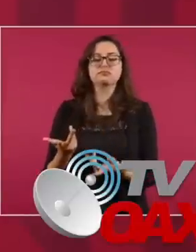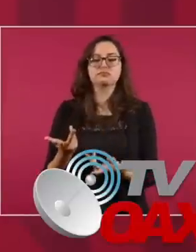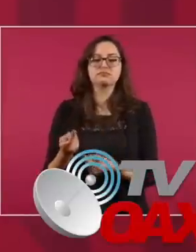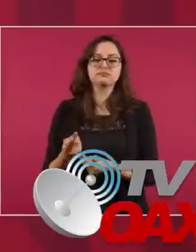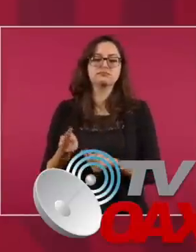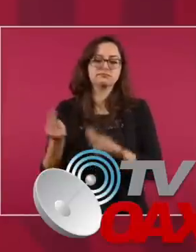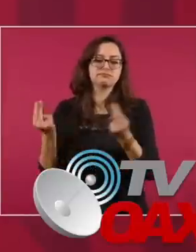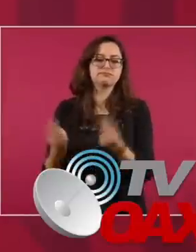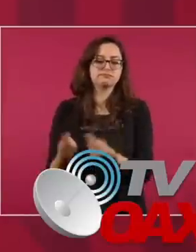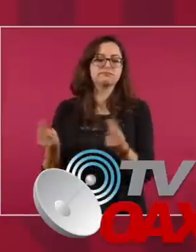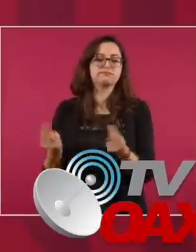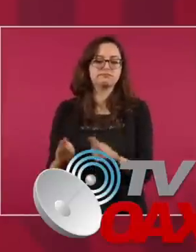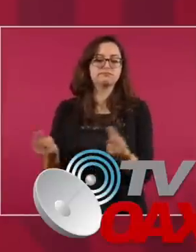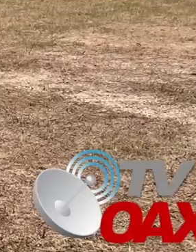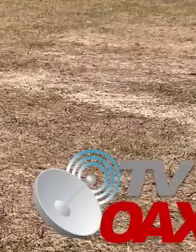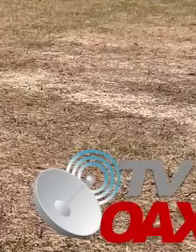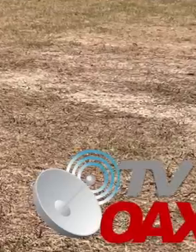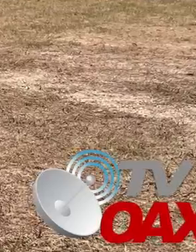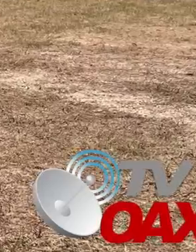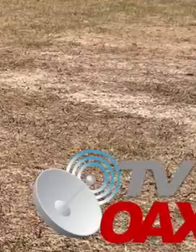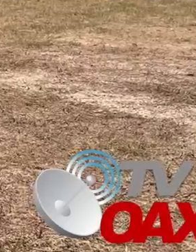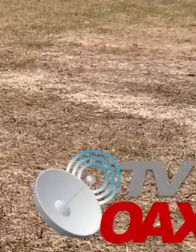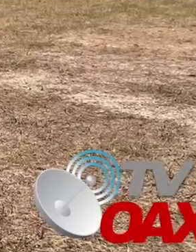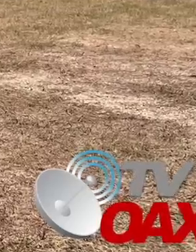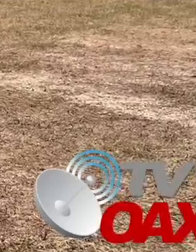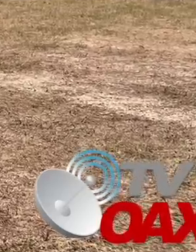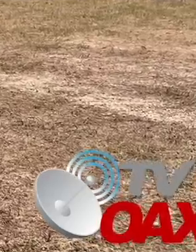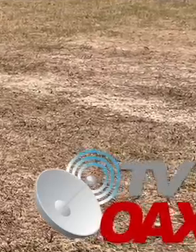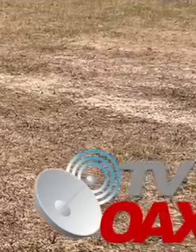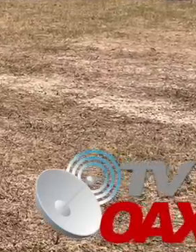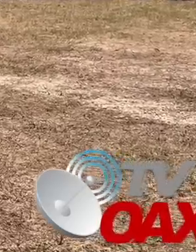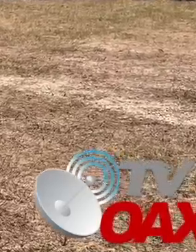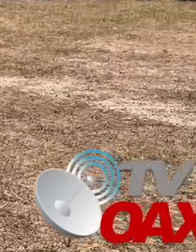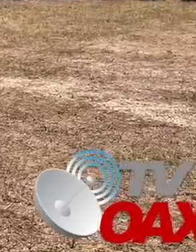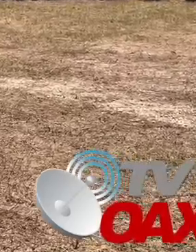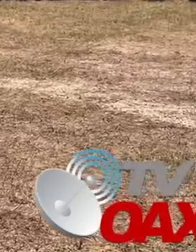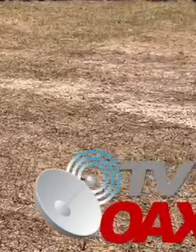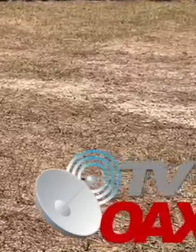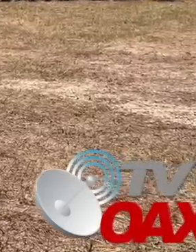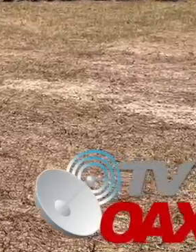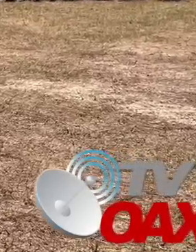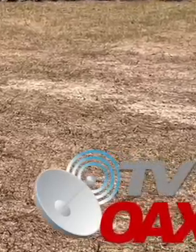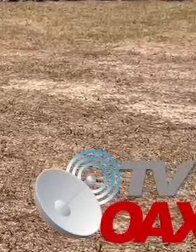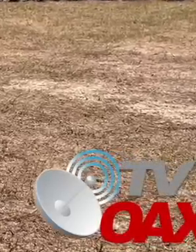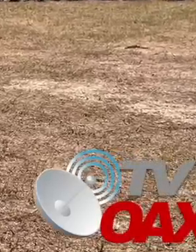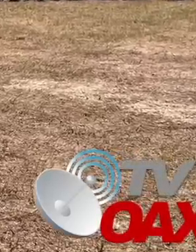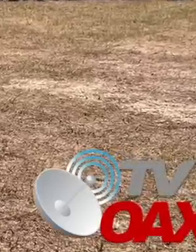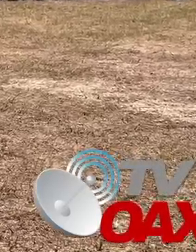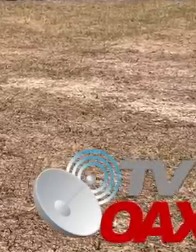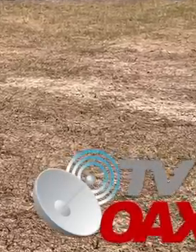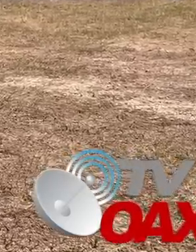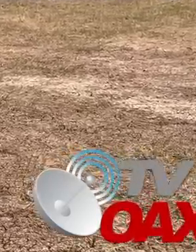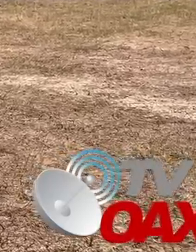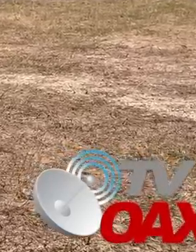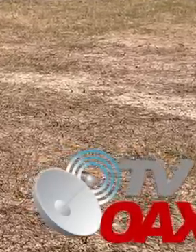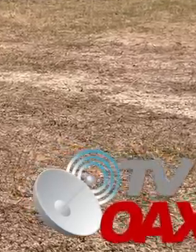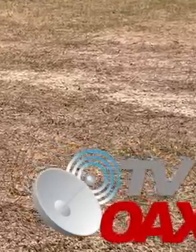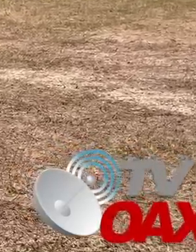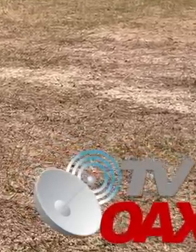que va a tener a su cargo el tren maya y los aeropuertos